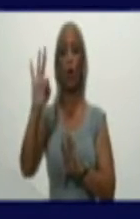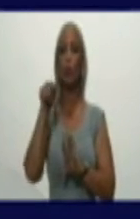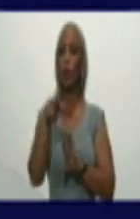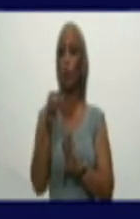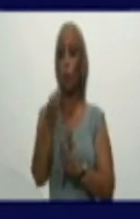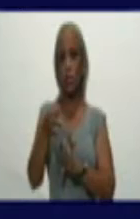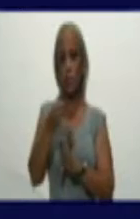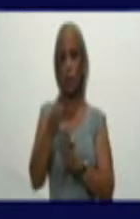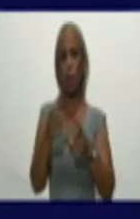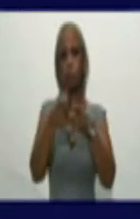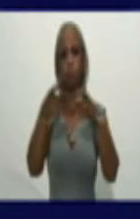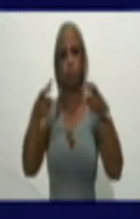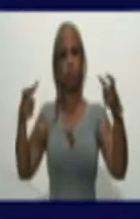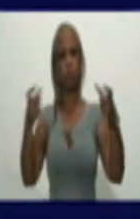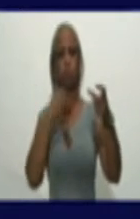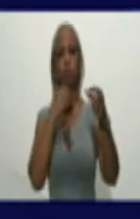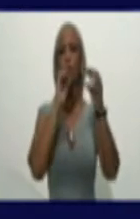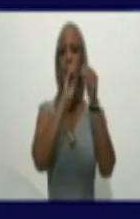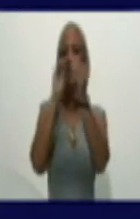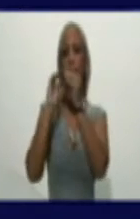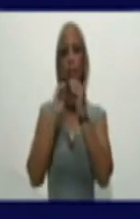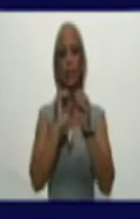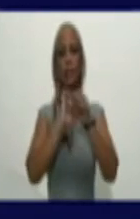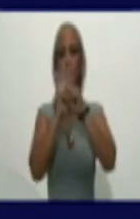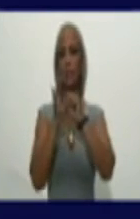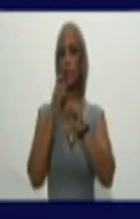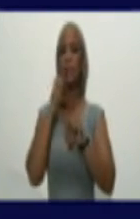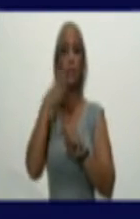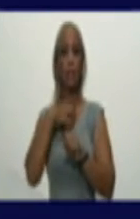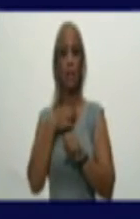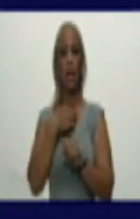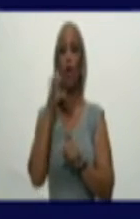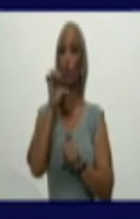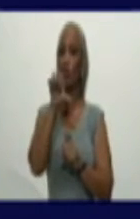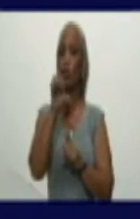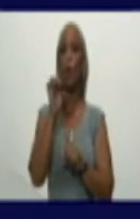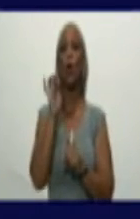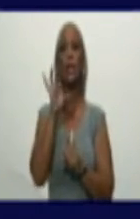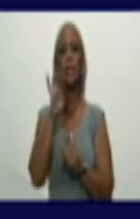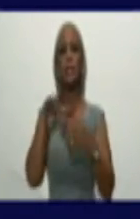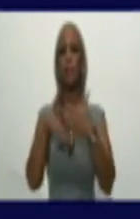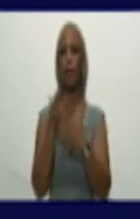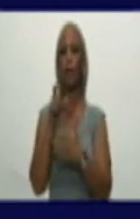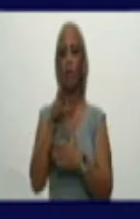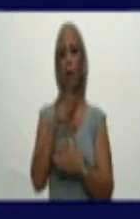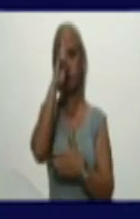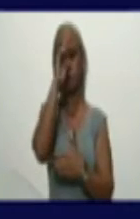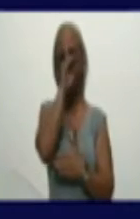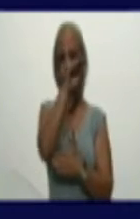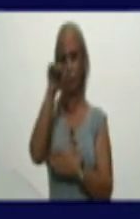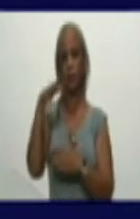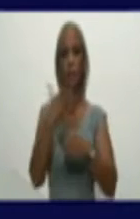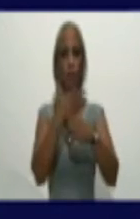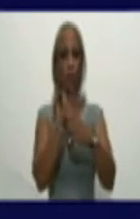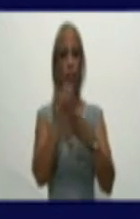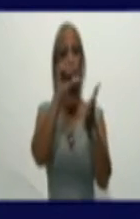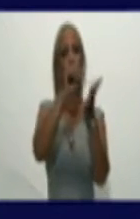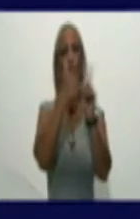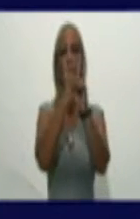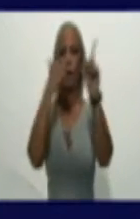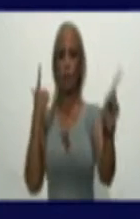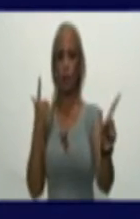mayor casos han aportado en los últimos 15 días. Hoy permanecen ingresados en los diferentes centros de